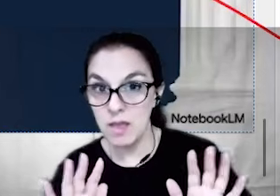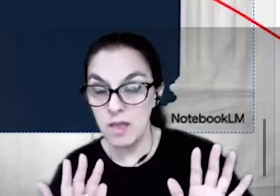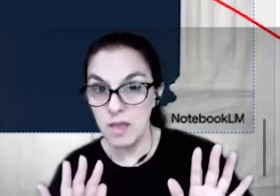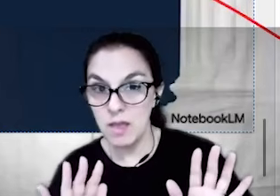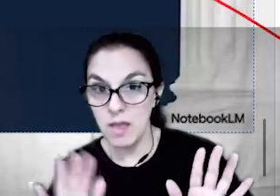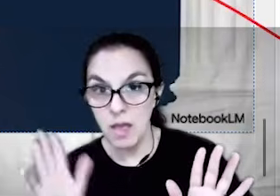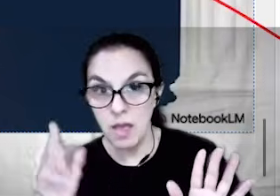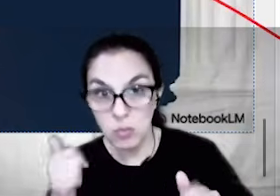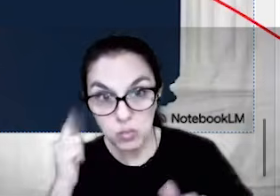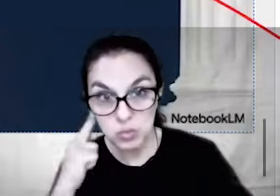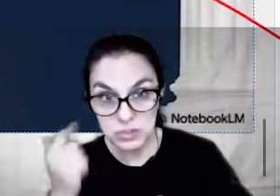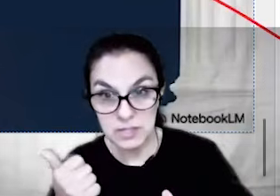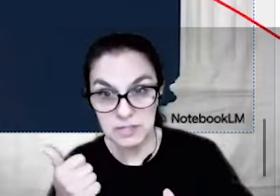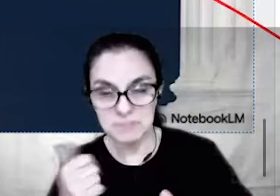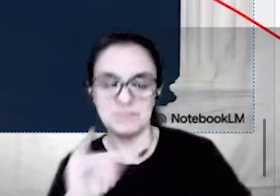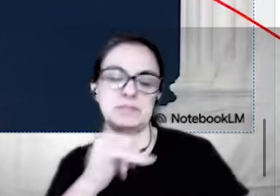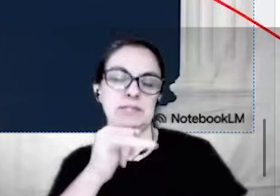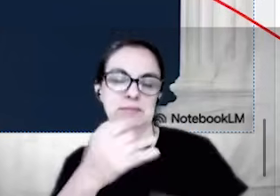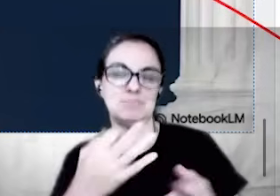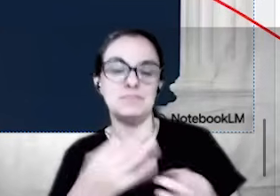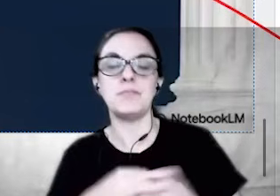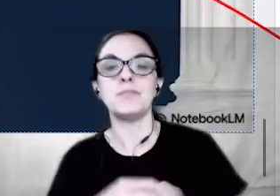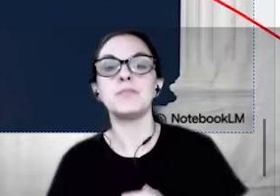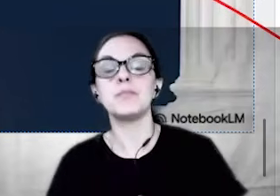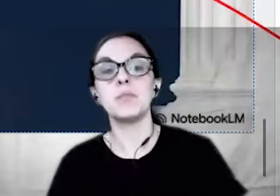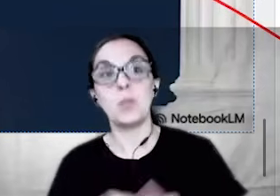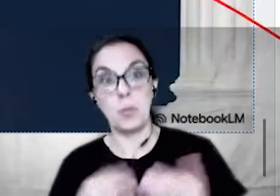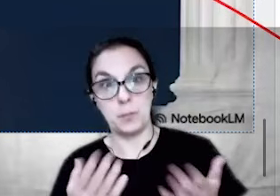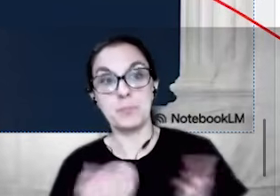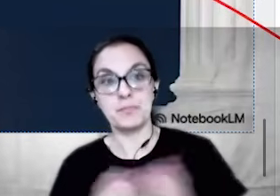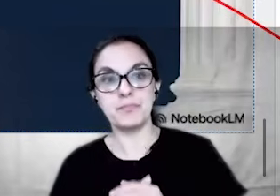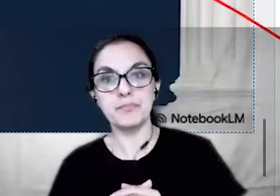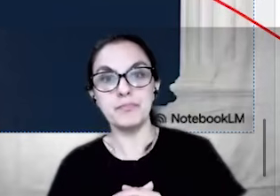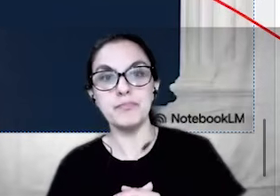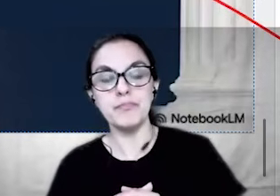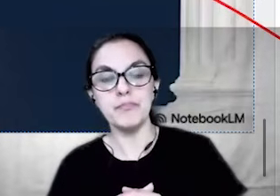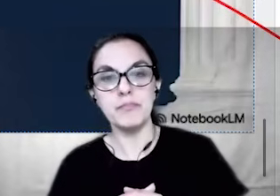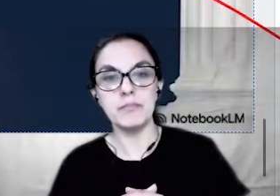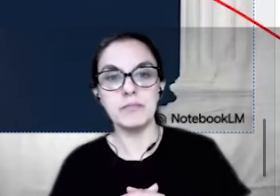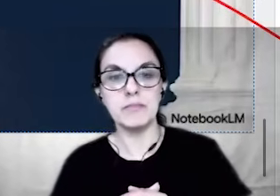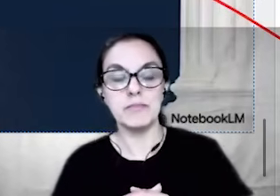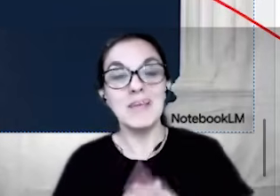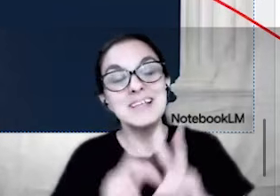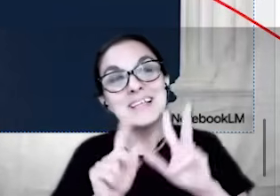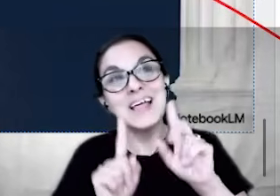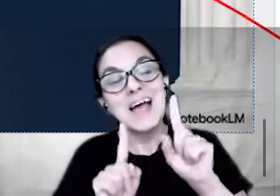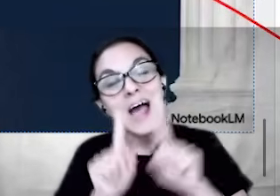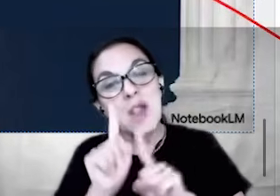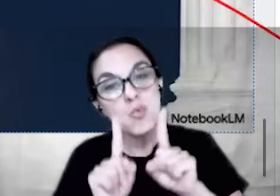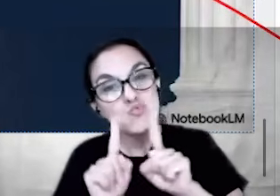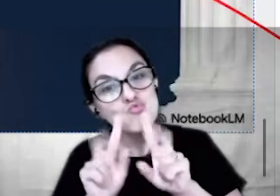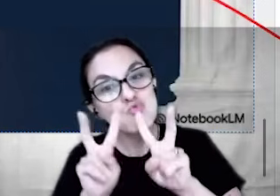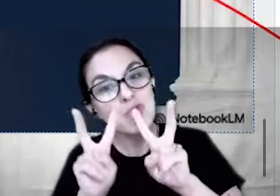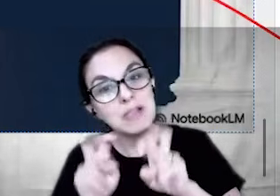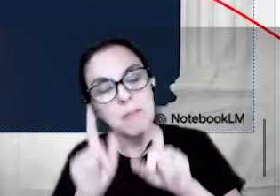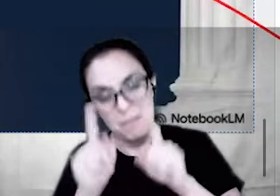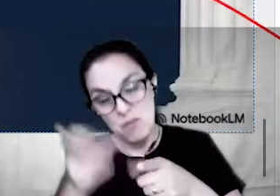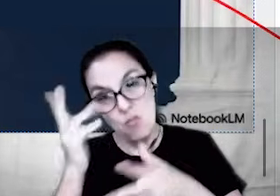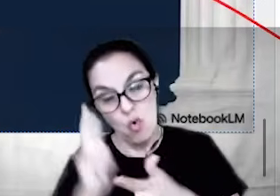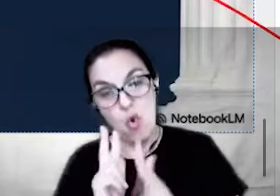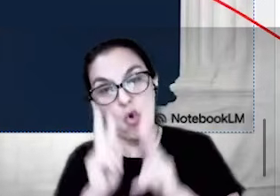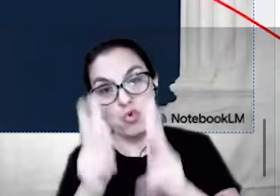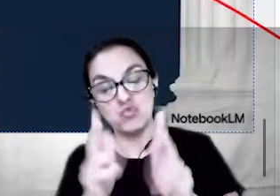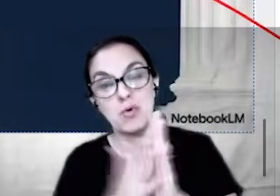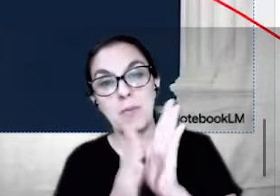Ahí, Ahí mejor. bueno, te Sí, decía que así como hay algunas cuestiones que, como yo la que expliqué, de la aplicación de la